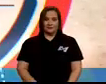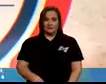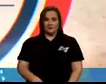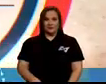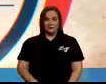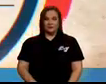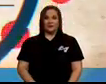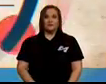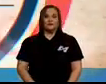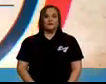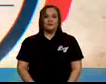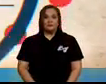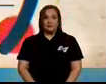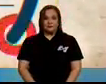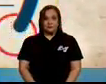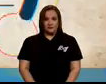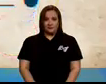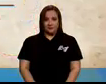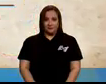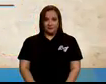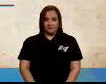Recorriendo el camino de Panamá